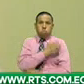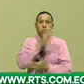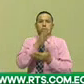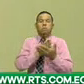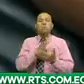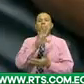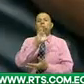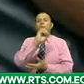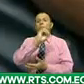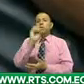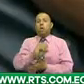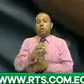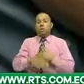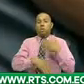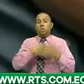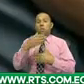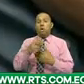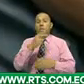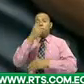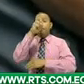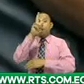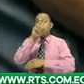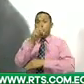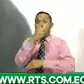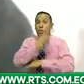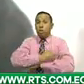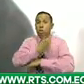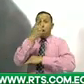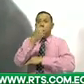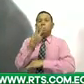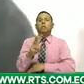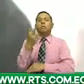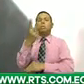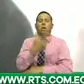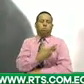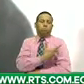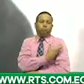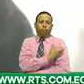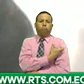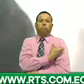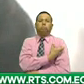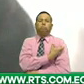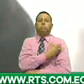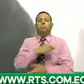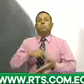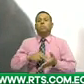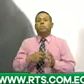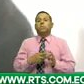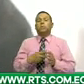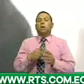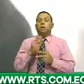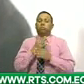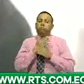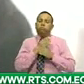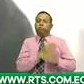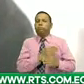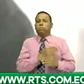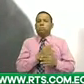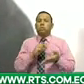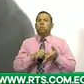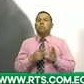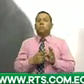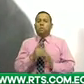de 21 días se debe colocar una segunda dosis. Que evitan la infección sintomática, es decir, la